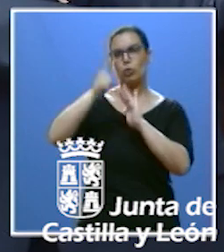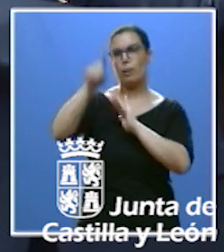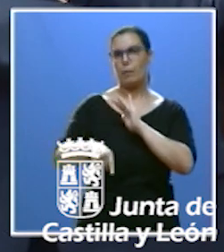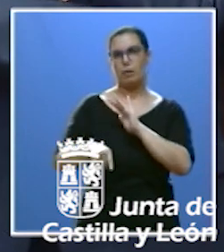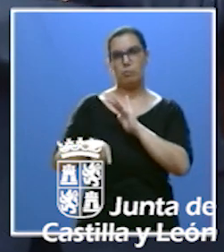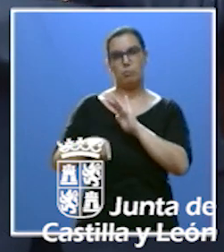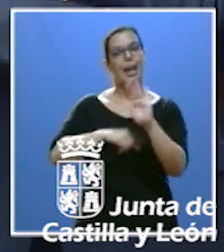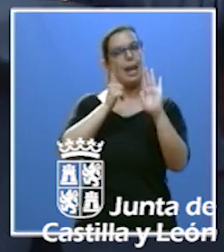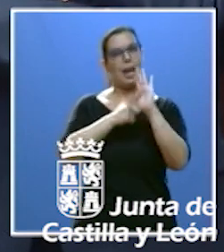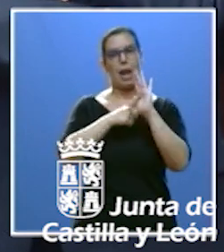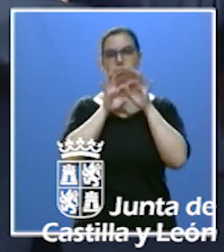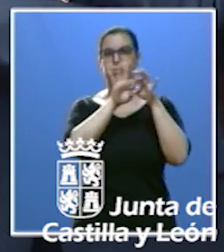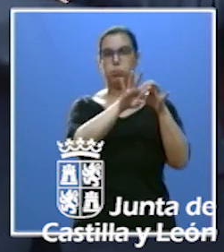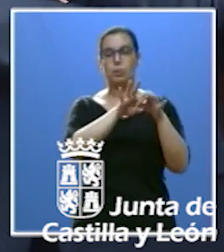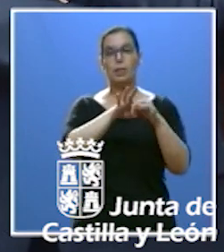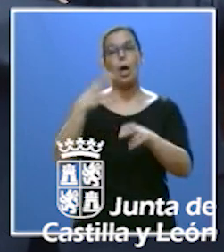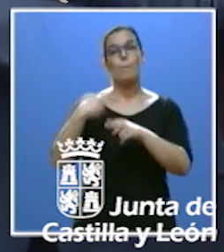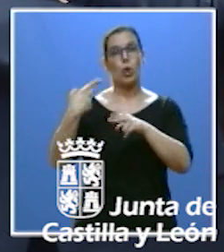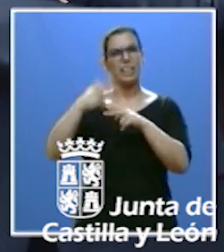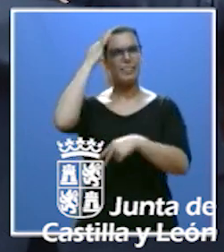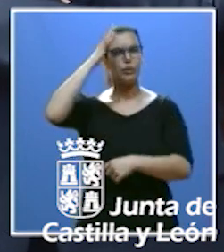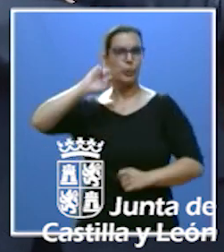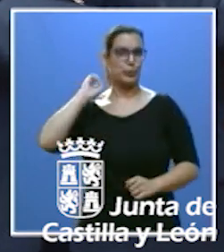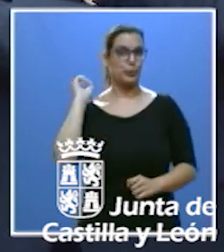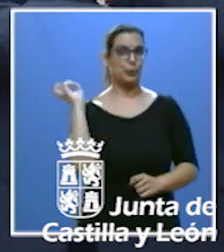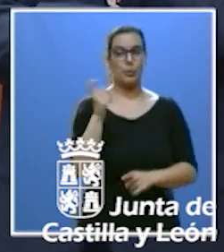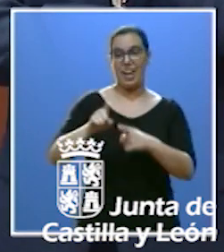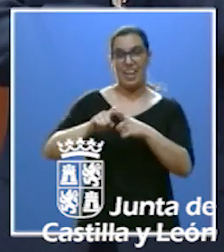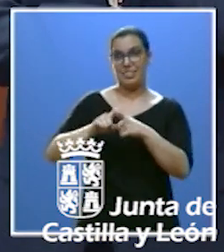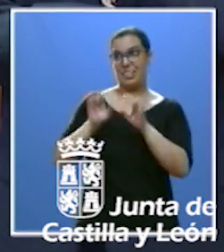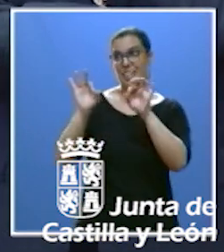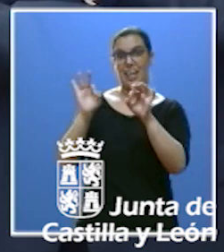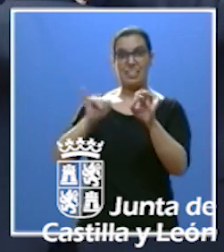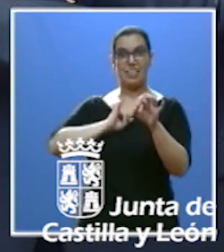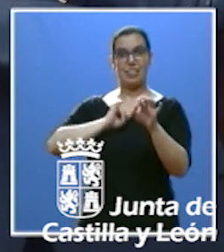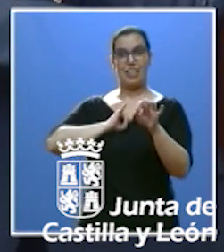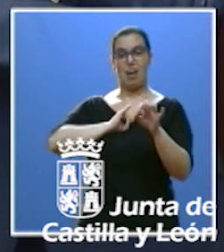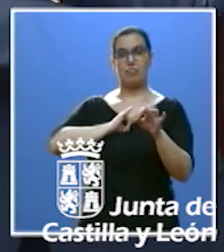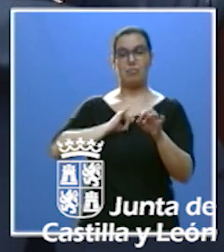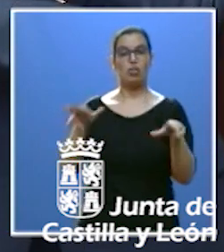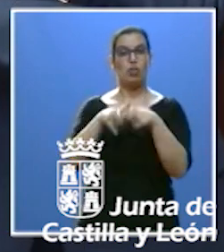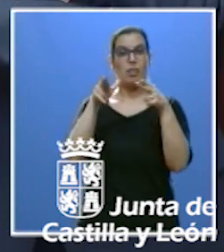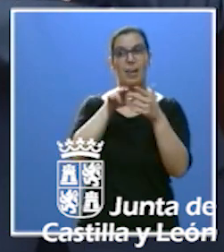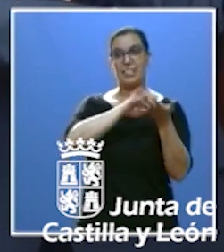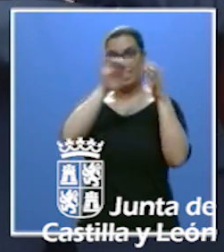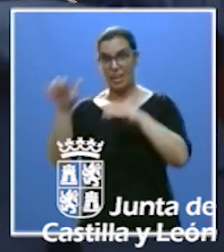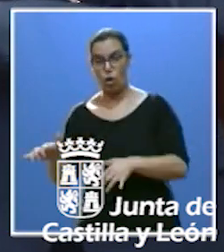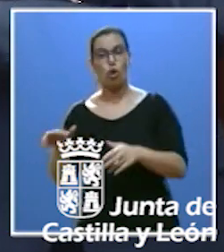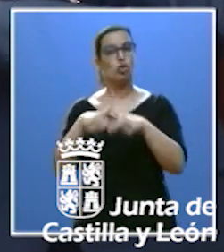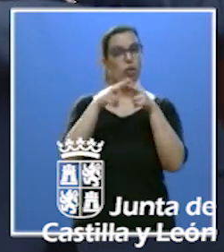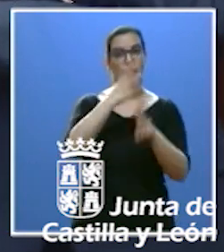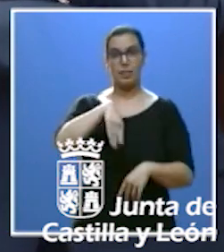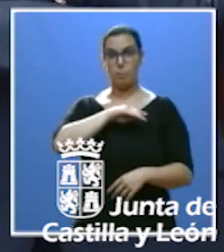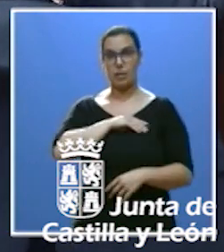ley. El pluralismo político que caracteriza a la sociedad española y también a la sociedad castellano-leonesa y